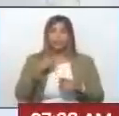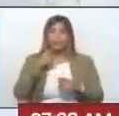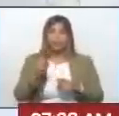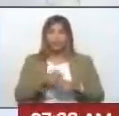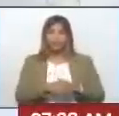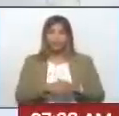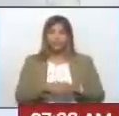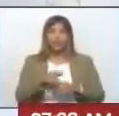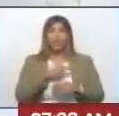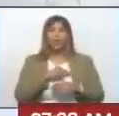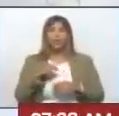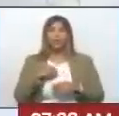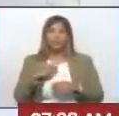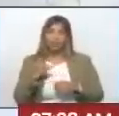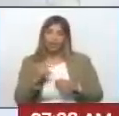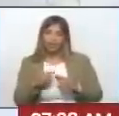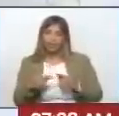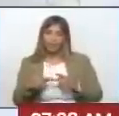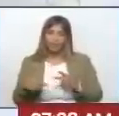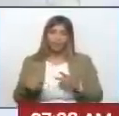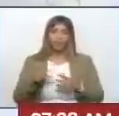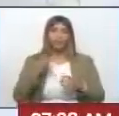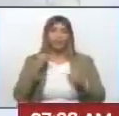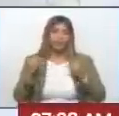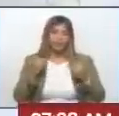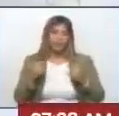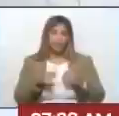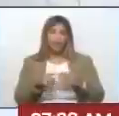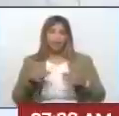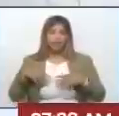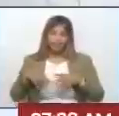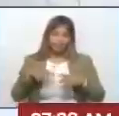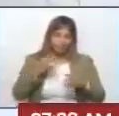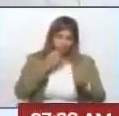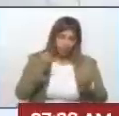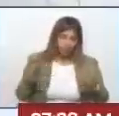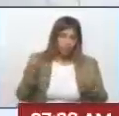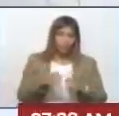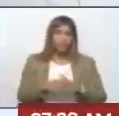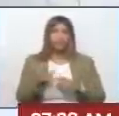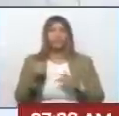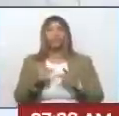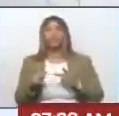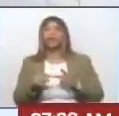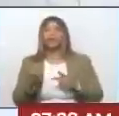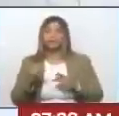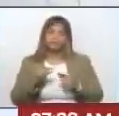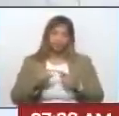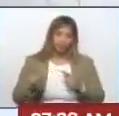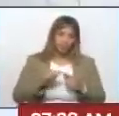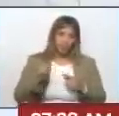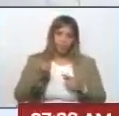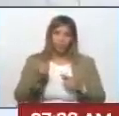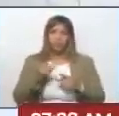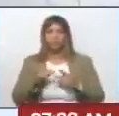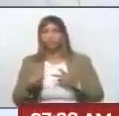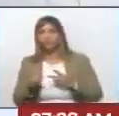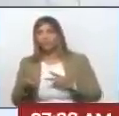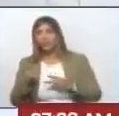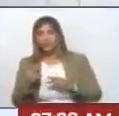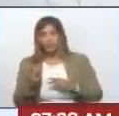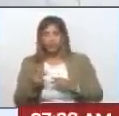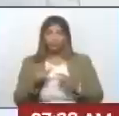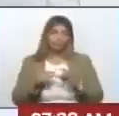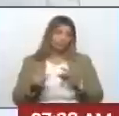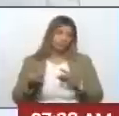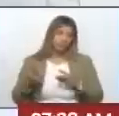Nosotros hemos tenido toda la estrategia de las guarimbas. Nosotros hemos tenido salida 1, salida 2, salida 3. Nosotros